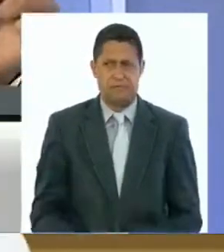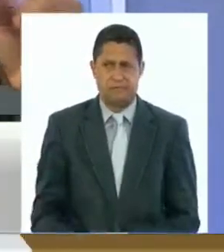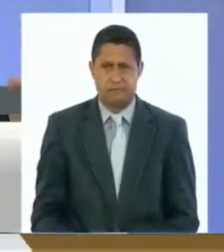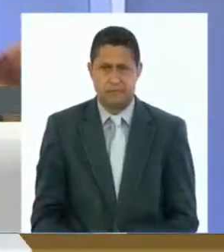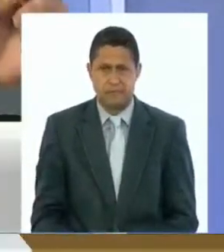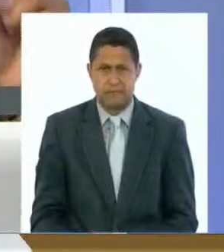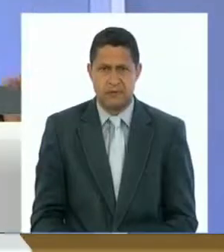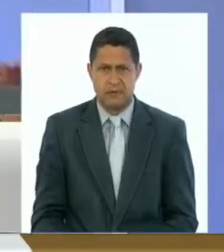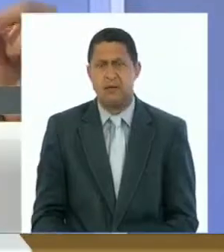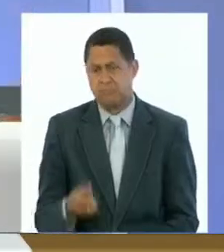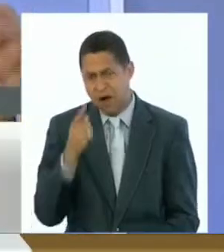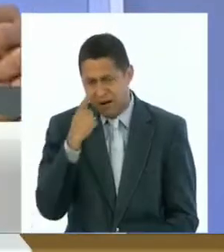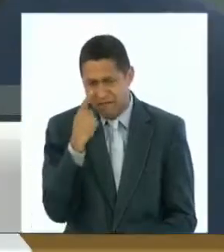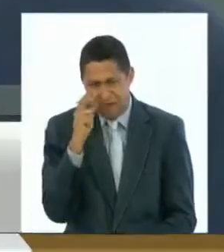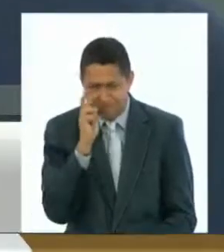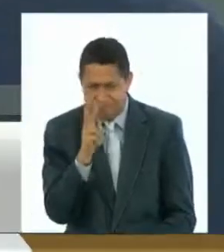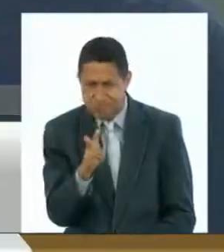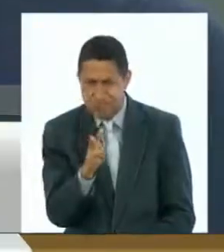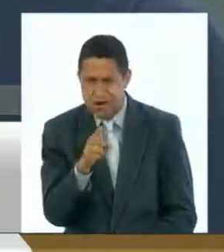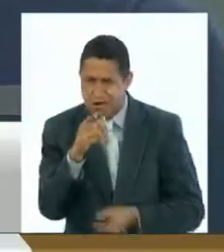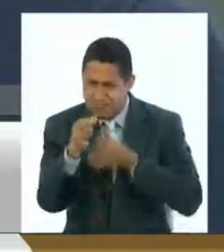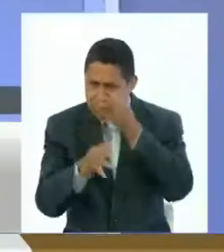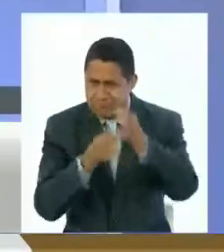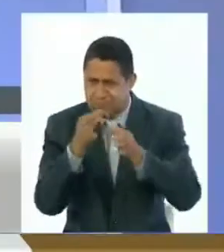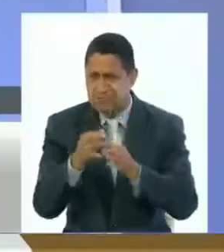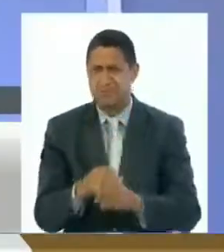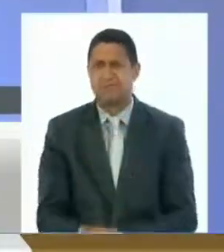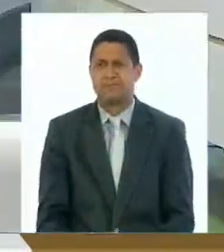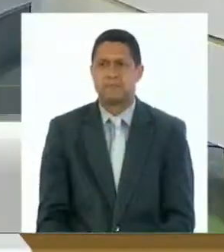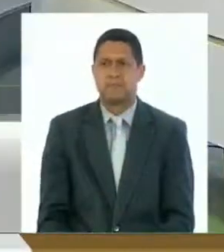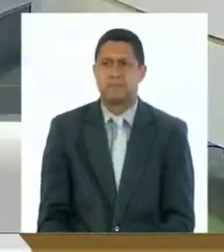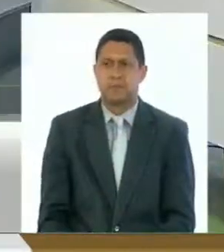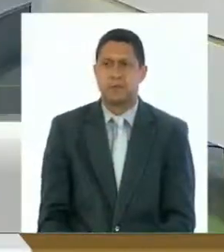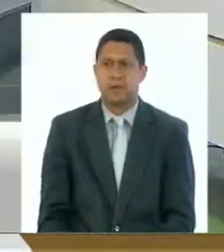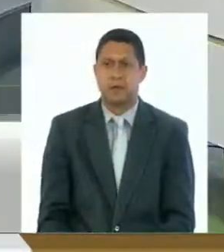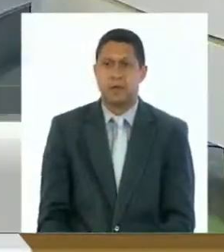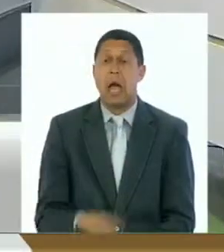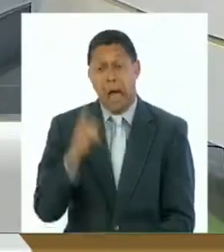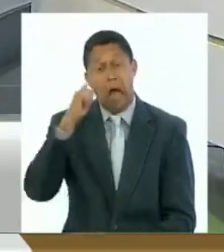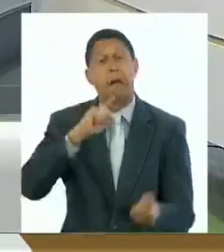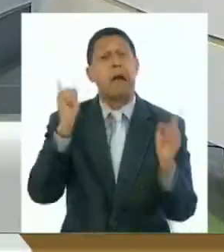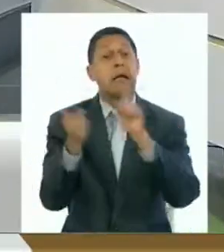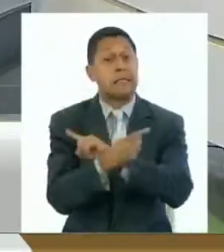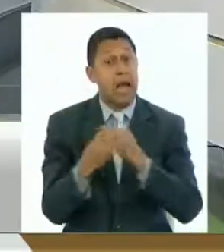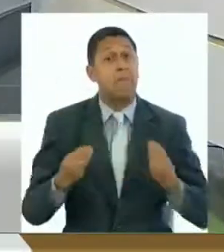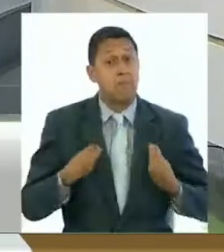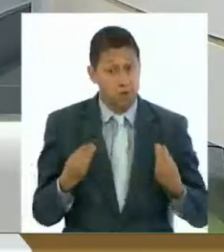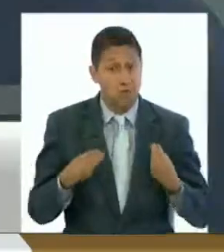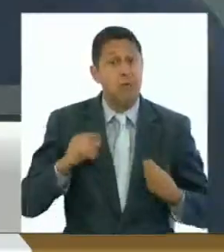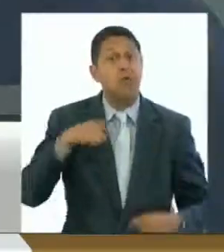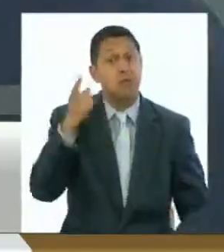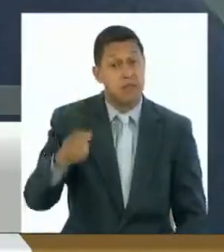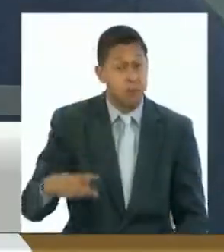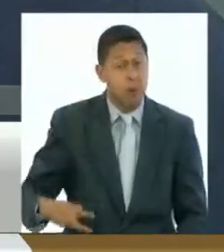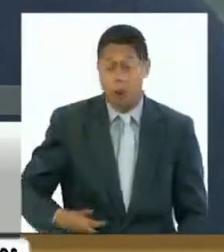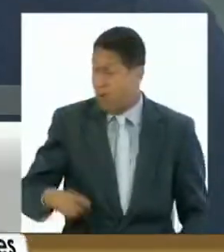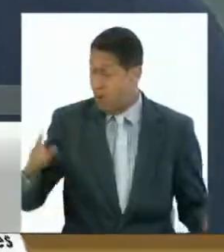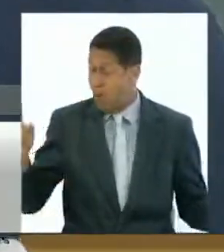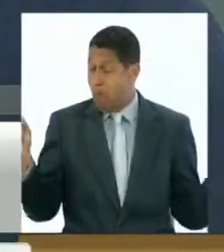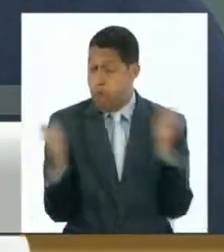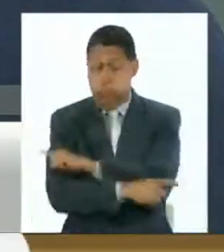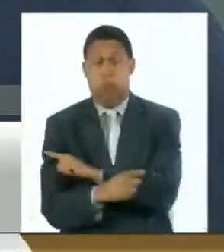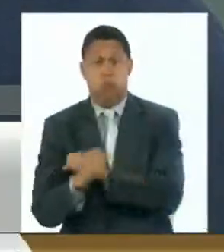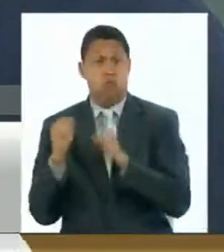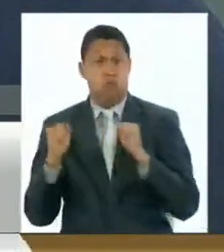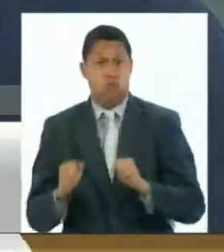también controlado por un especialista, en este caso el psicólogo? Es porque el cambio de vida que ocurre después de la cirugía es tan drástico y tan radical